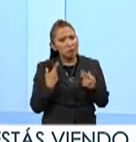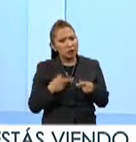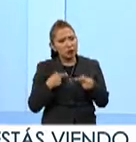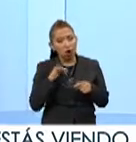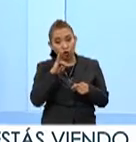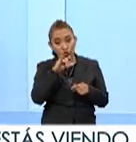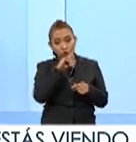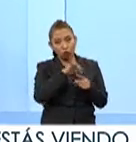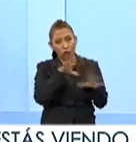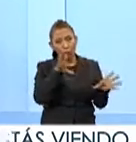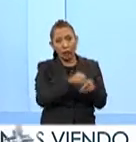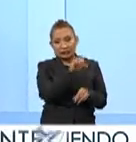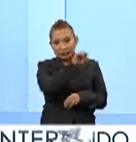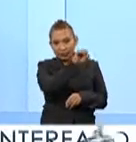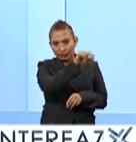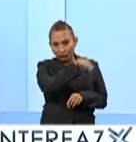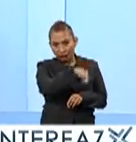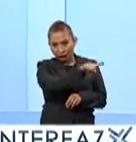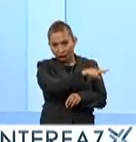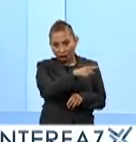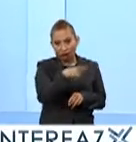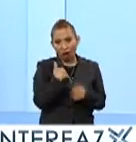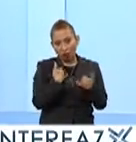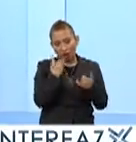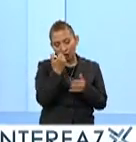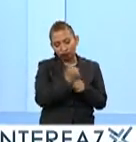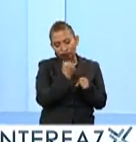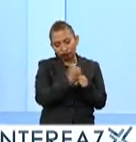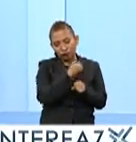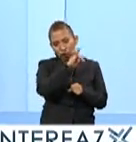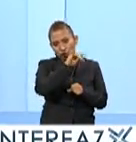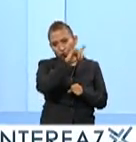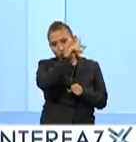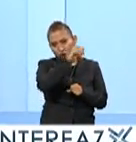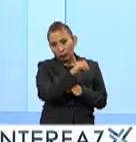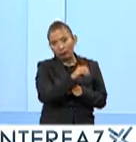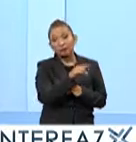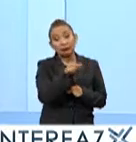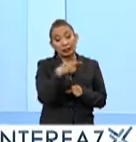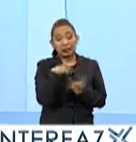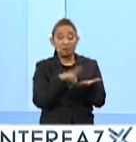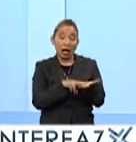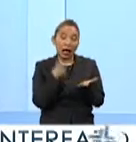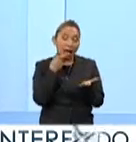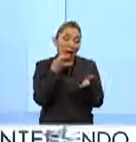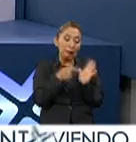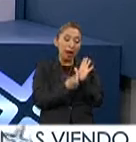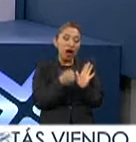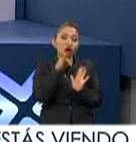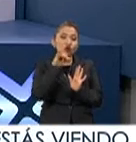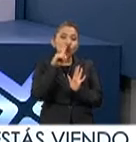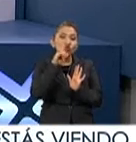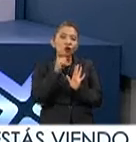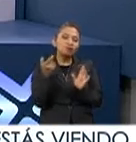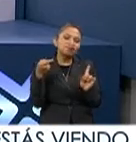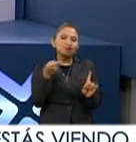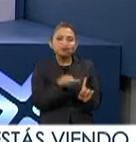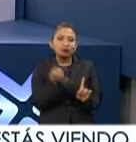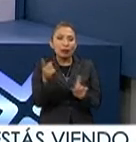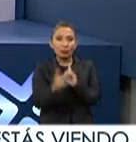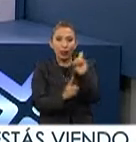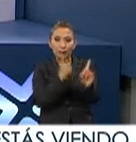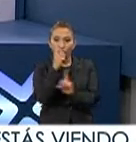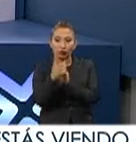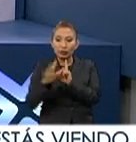el judo son 60 los universitarios que practican esta disciplina y vale la pena también, Omar, hablar del judo en términos de